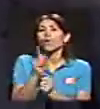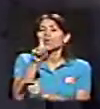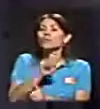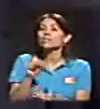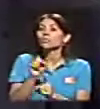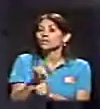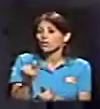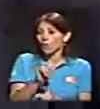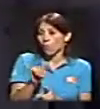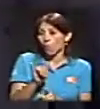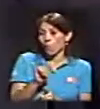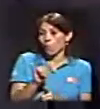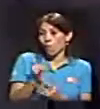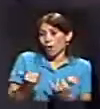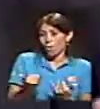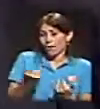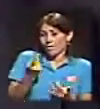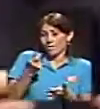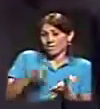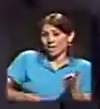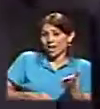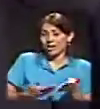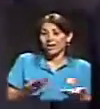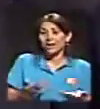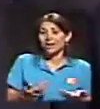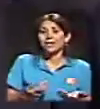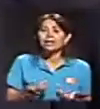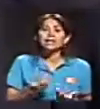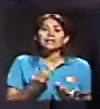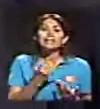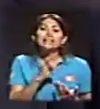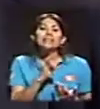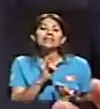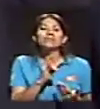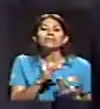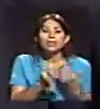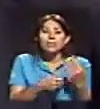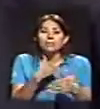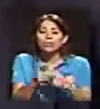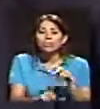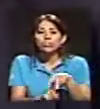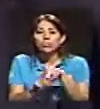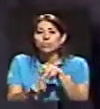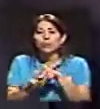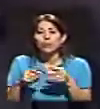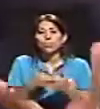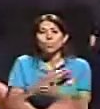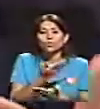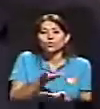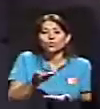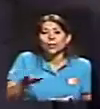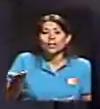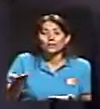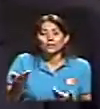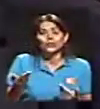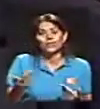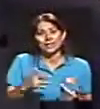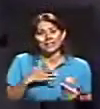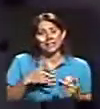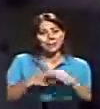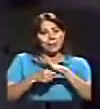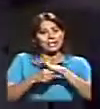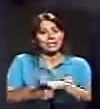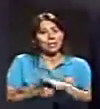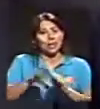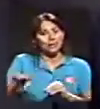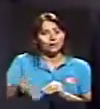como la que se tiene, el que salgan nuevos instrumentos, al final de cuentas también hay una presión adicional para la parte fiscal, lo